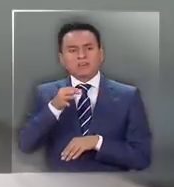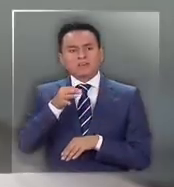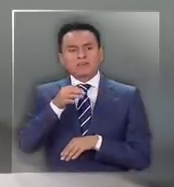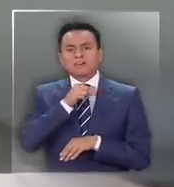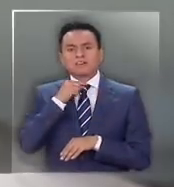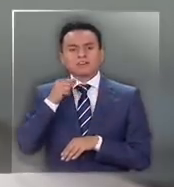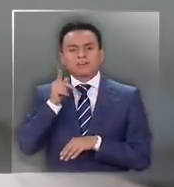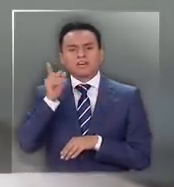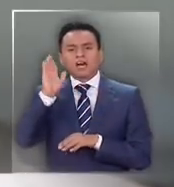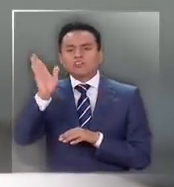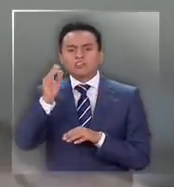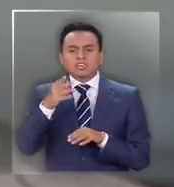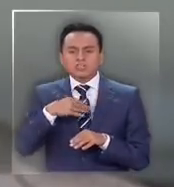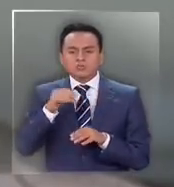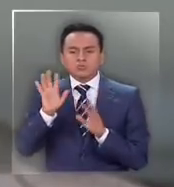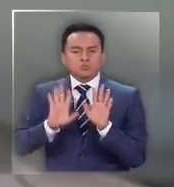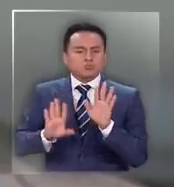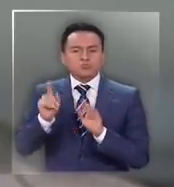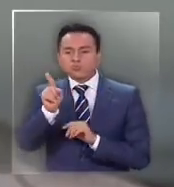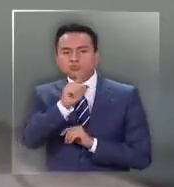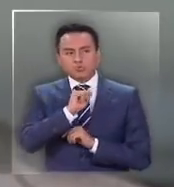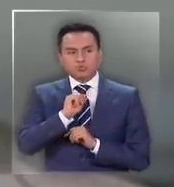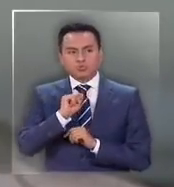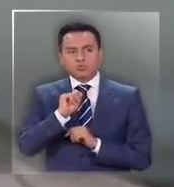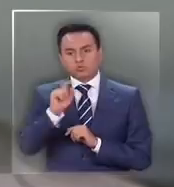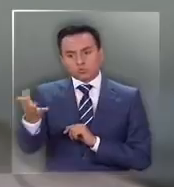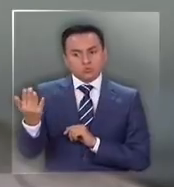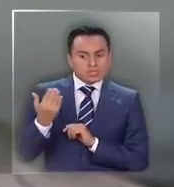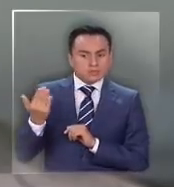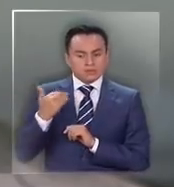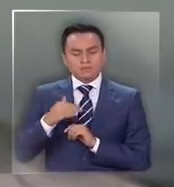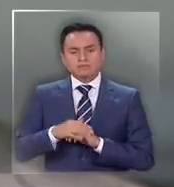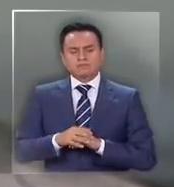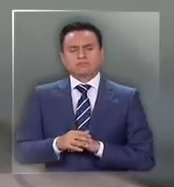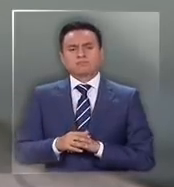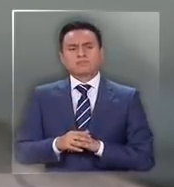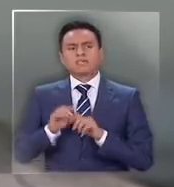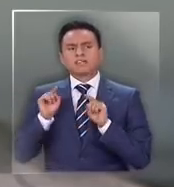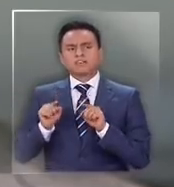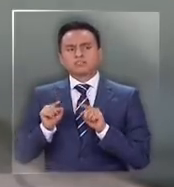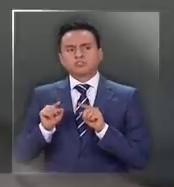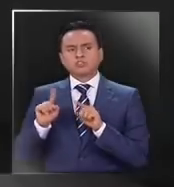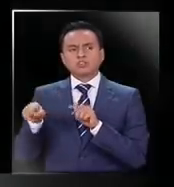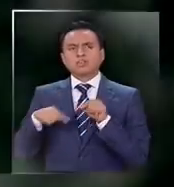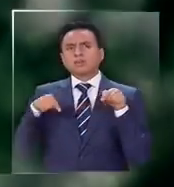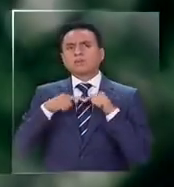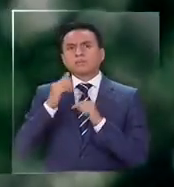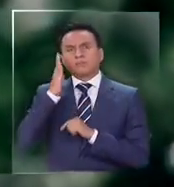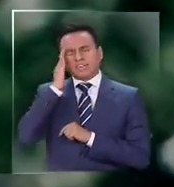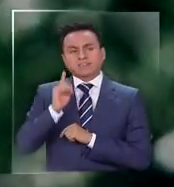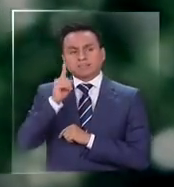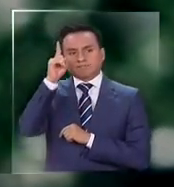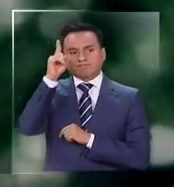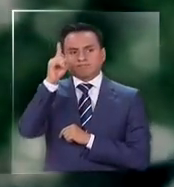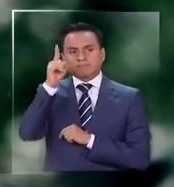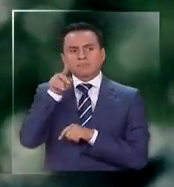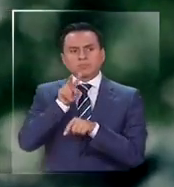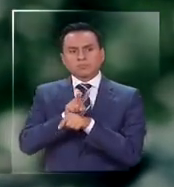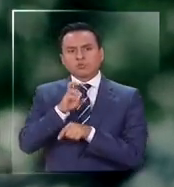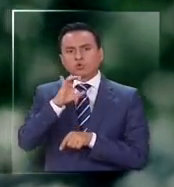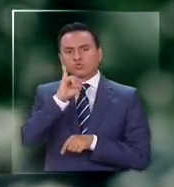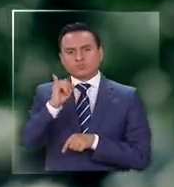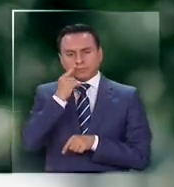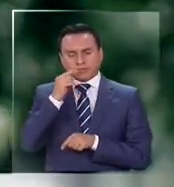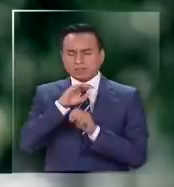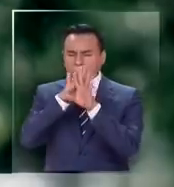adiós, mijito, adiós. Tú, ya, síganme, qué sé yo. Y eso subían a la pieza. El testimonio de Cruz es